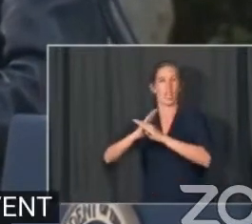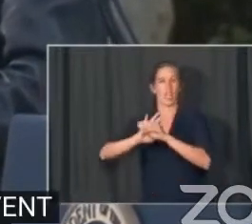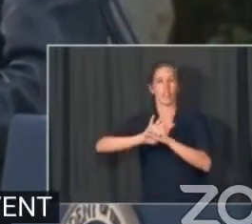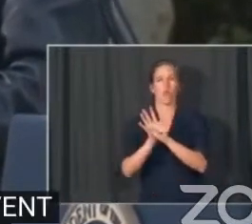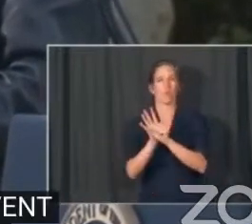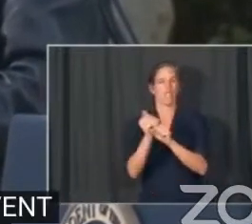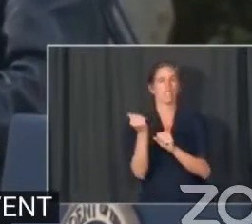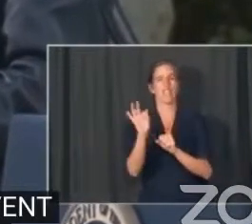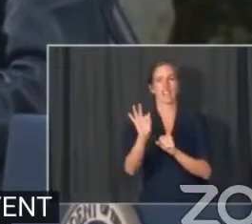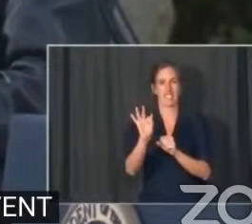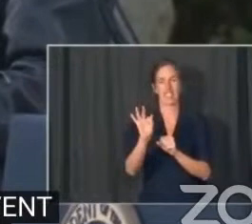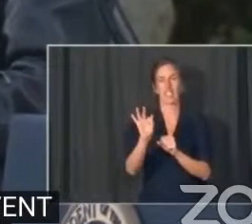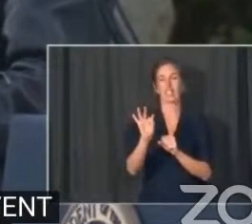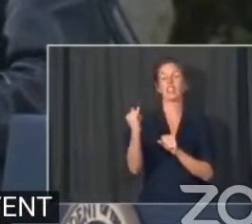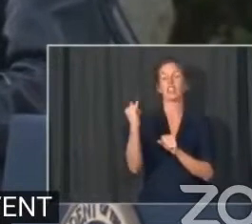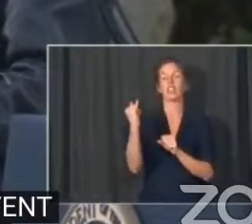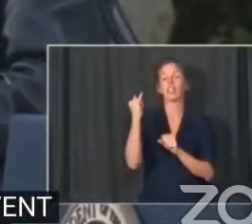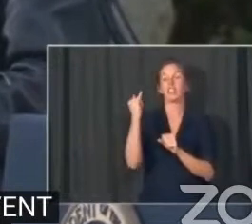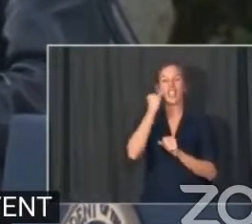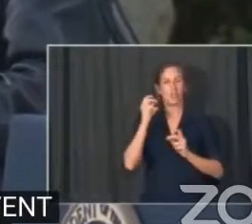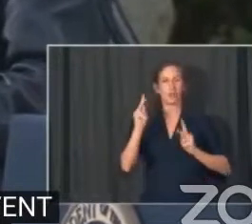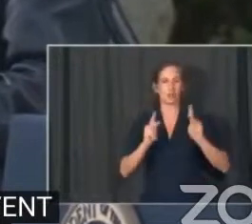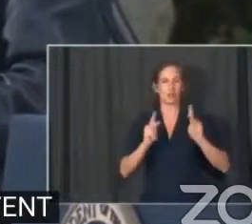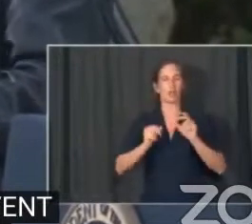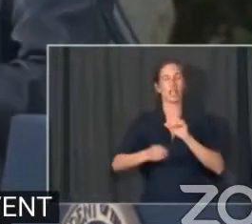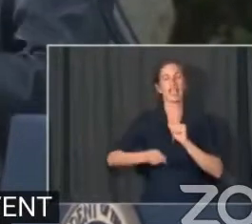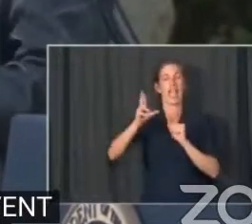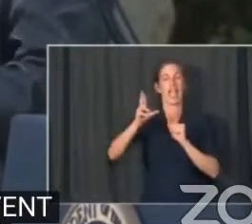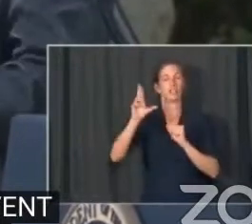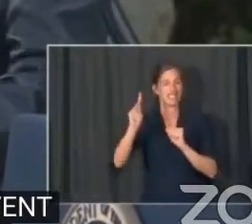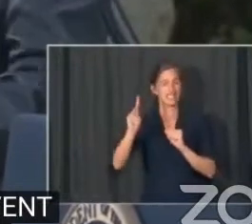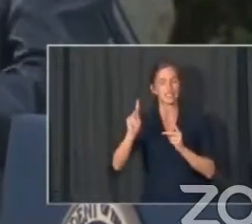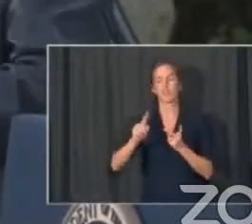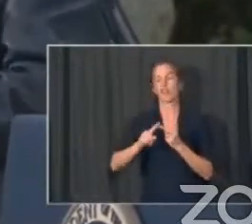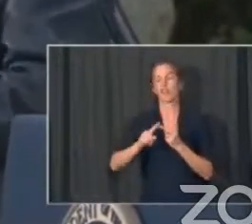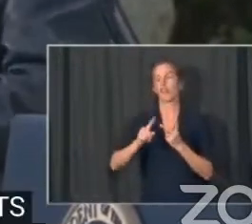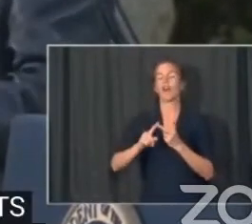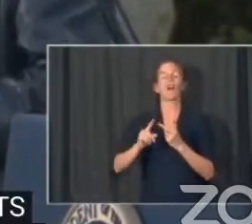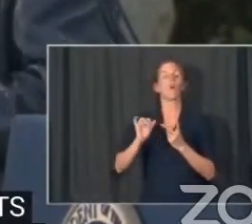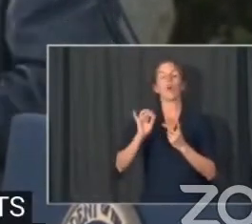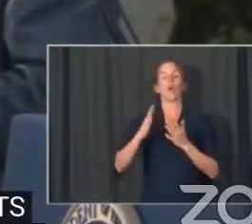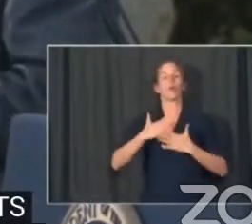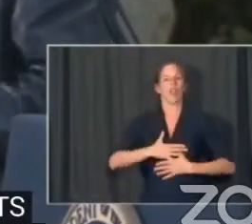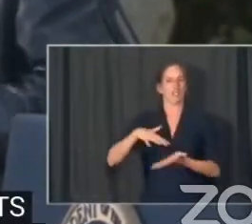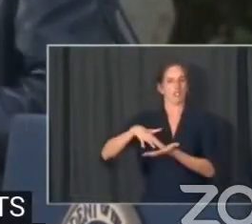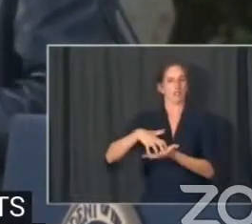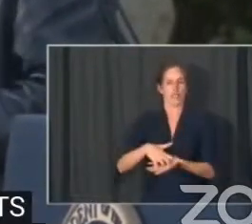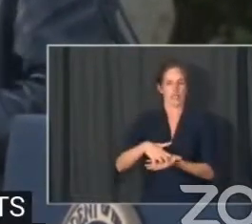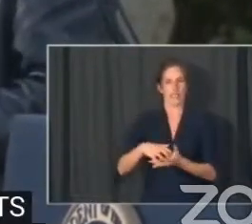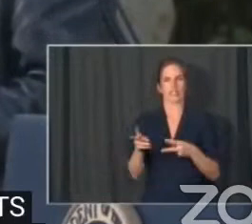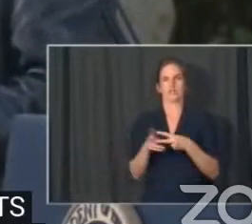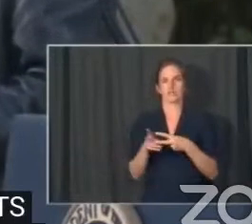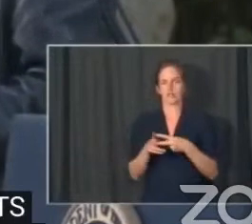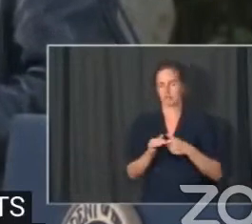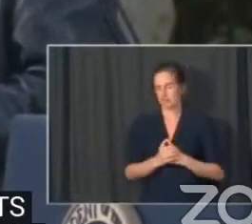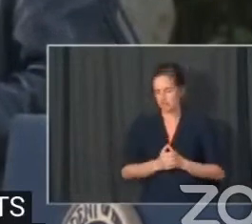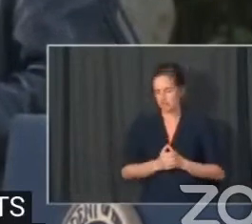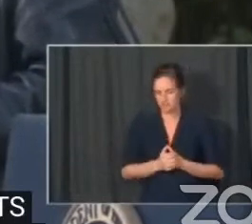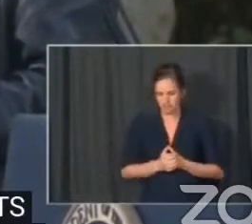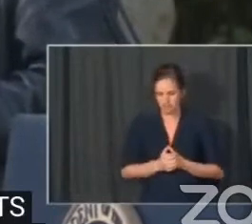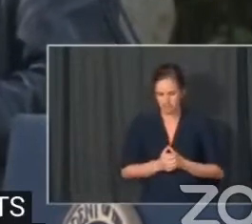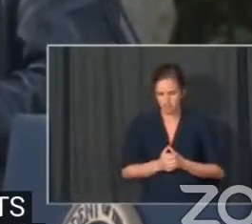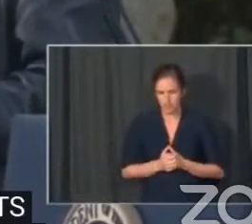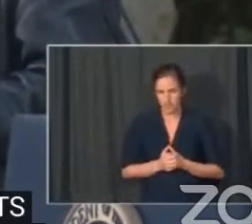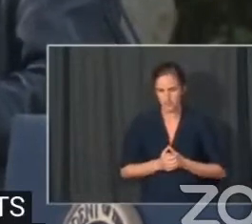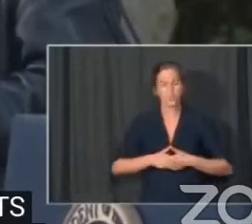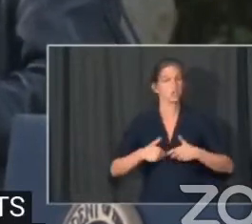La operación Warp Speed previene para prevenir la adquisición del COVID, las de las muertes de los